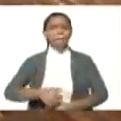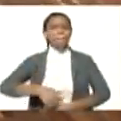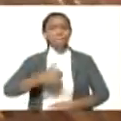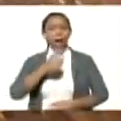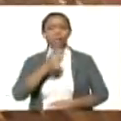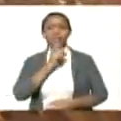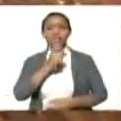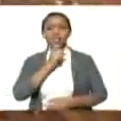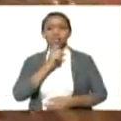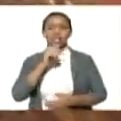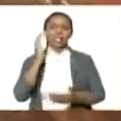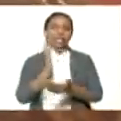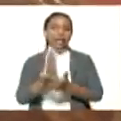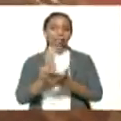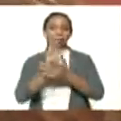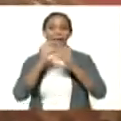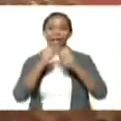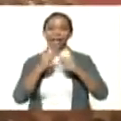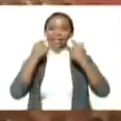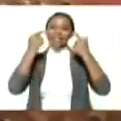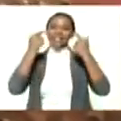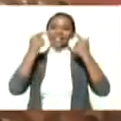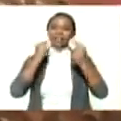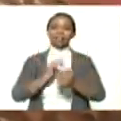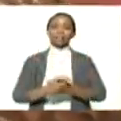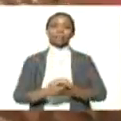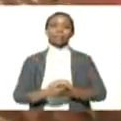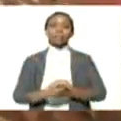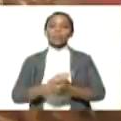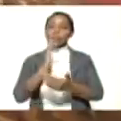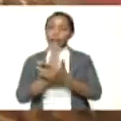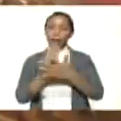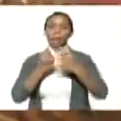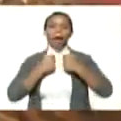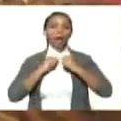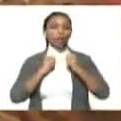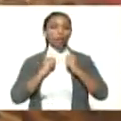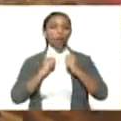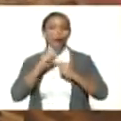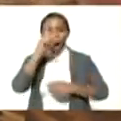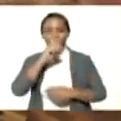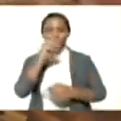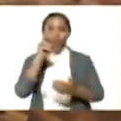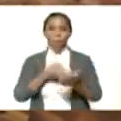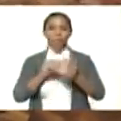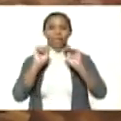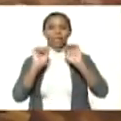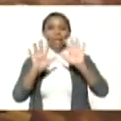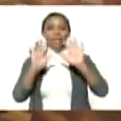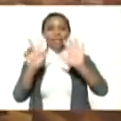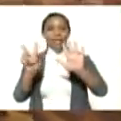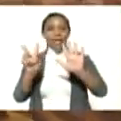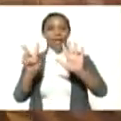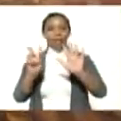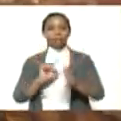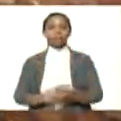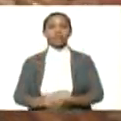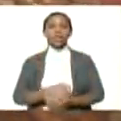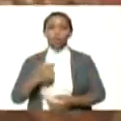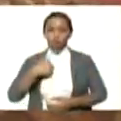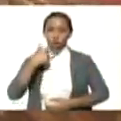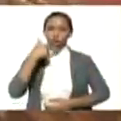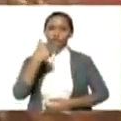difíciles, siempre con una sonrisa, Aristóbulo. En el año 2017 le